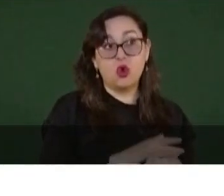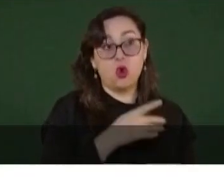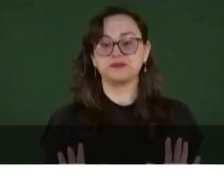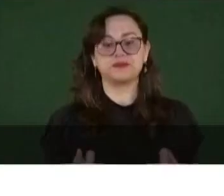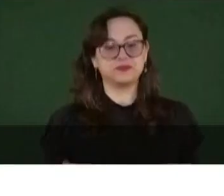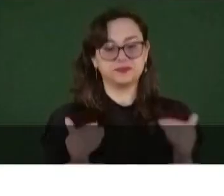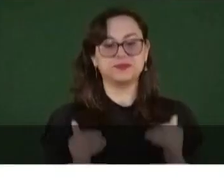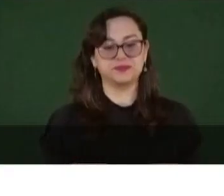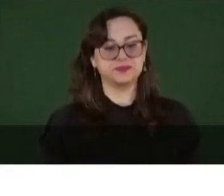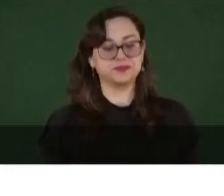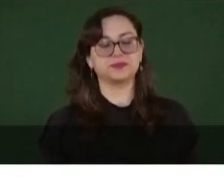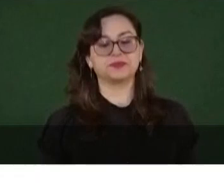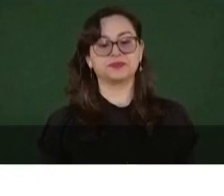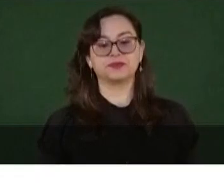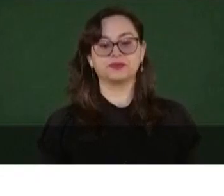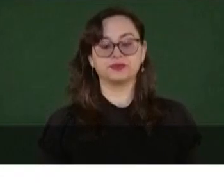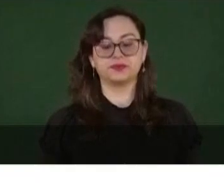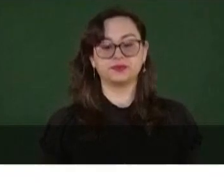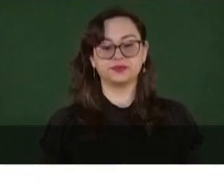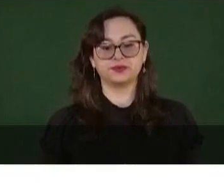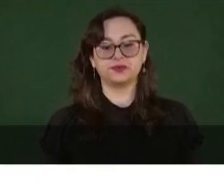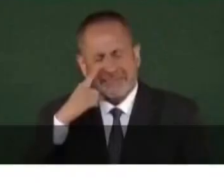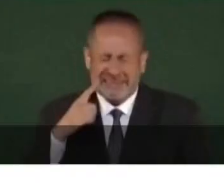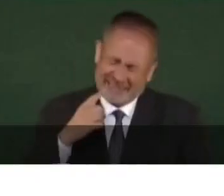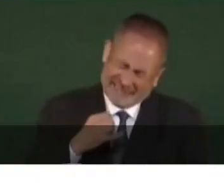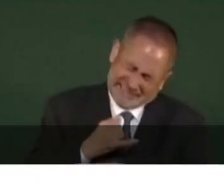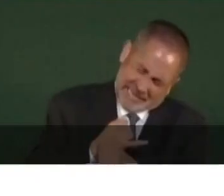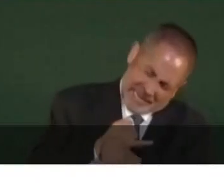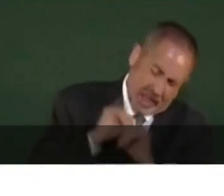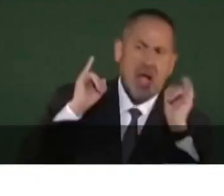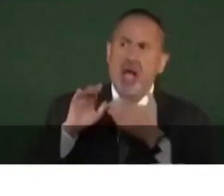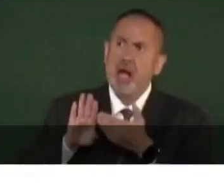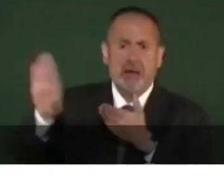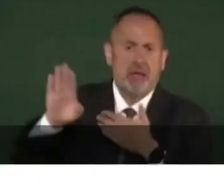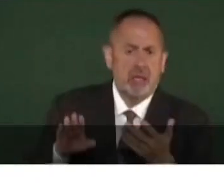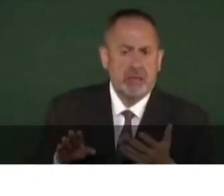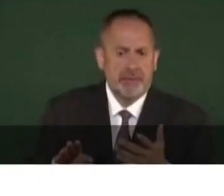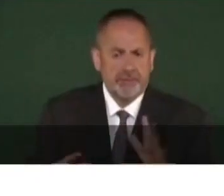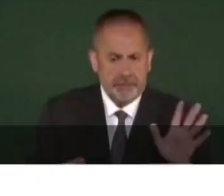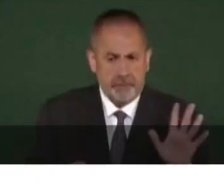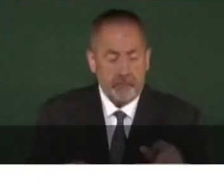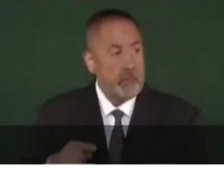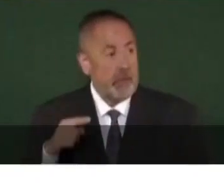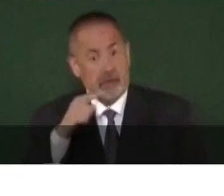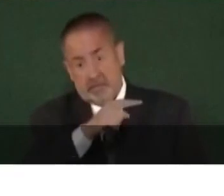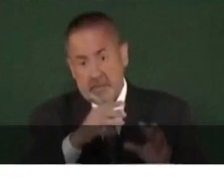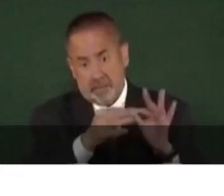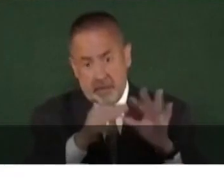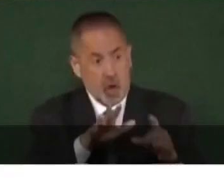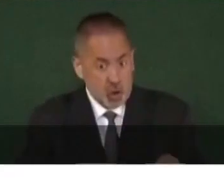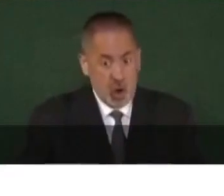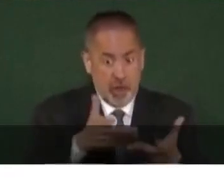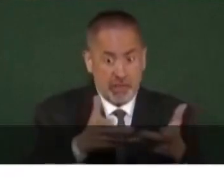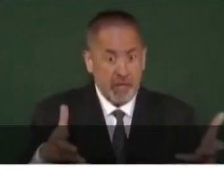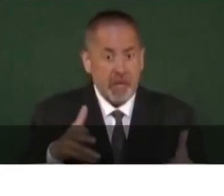de propuestas politiqueras que obedecen a la campaña electoral en Estados Unidos y que son una falta de respeto a la soberanía